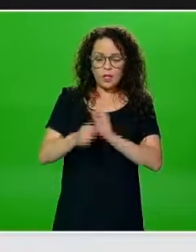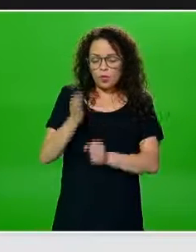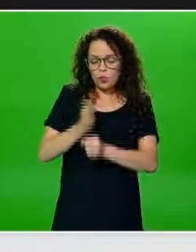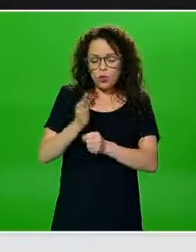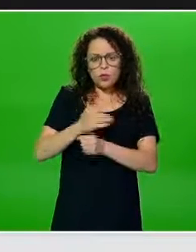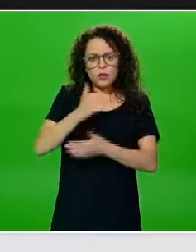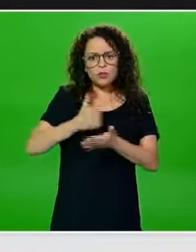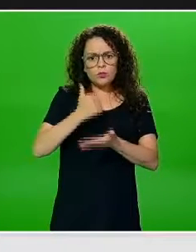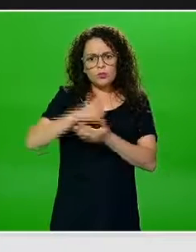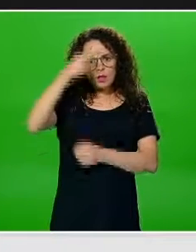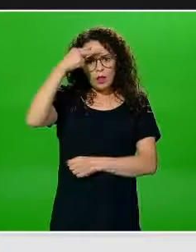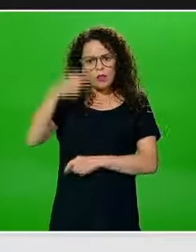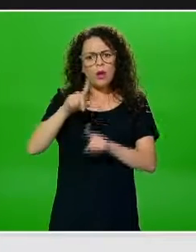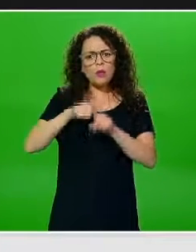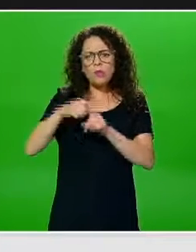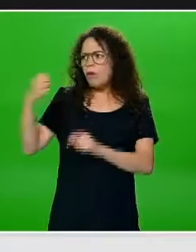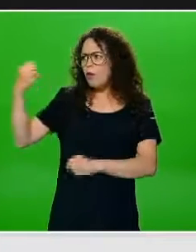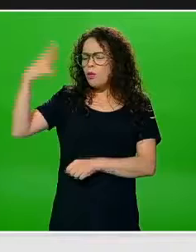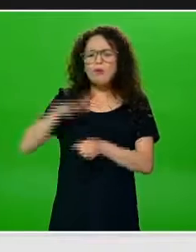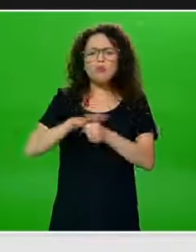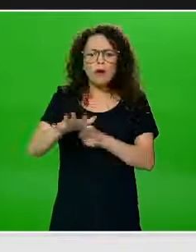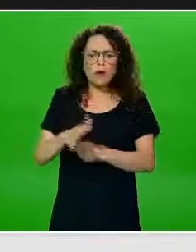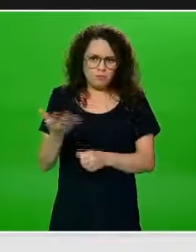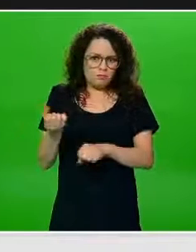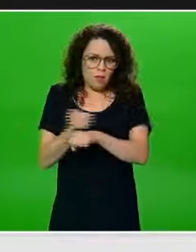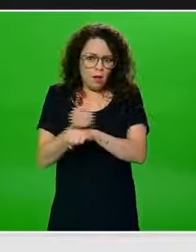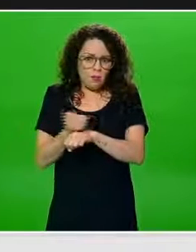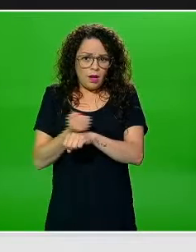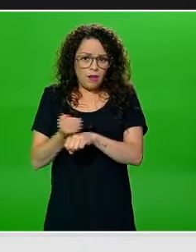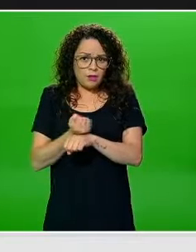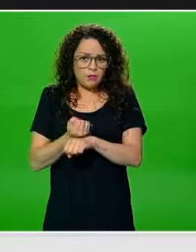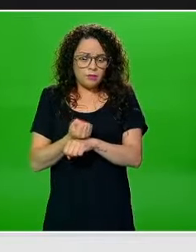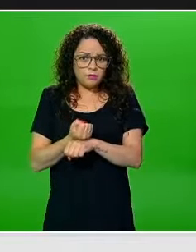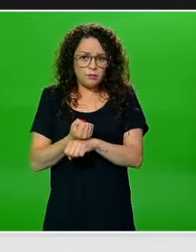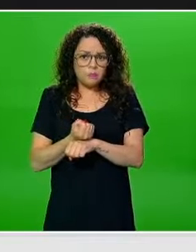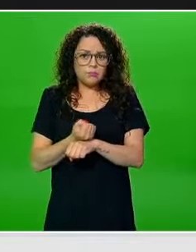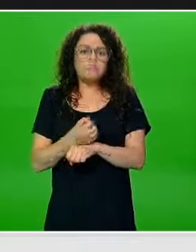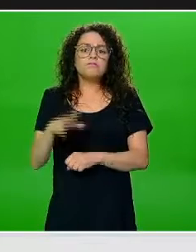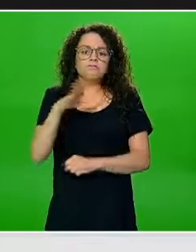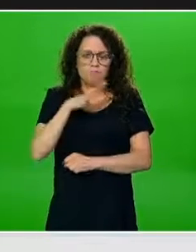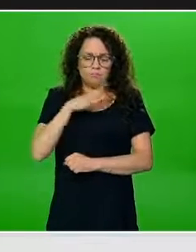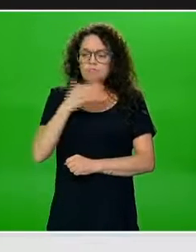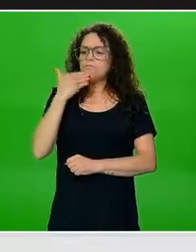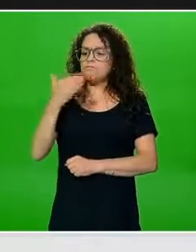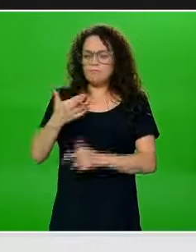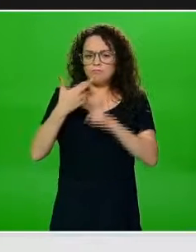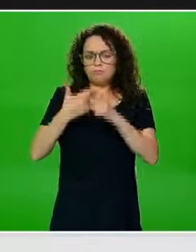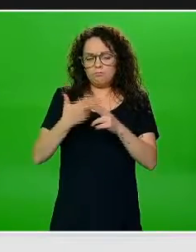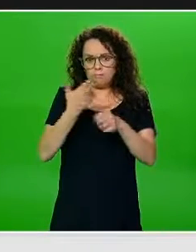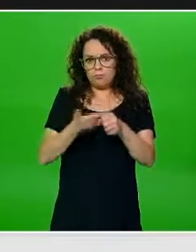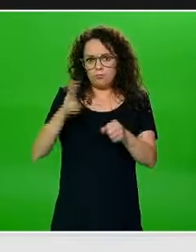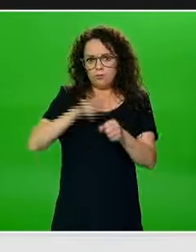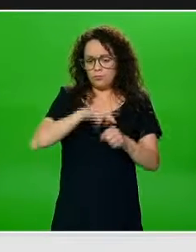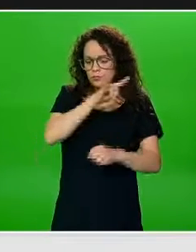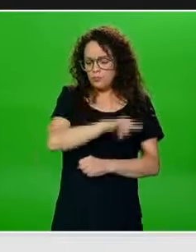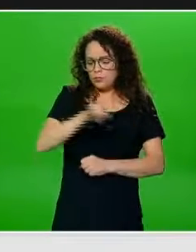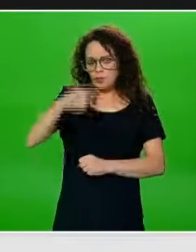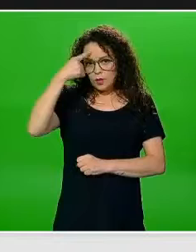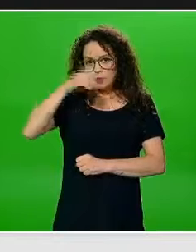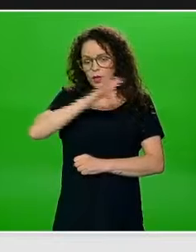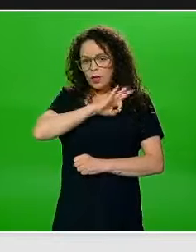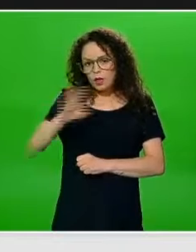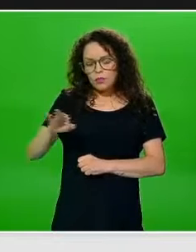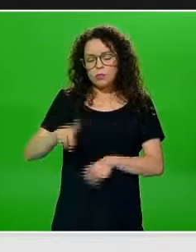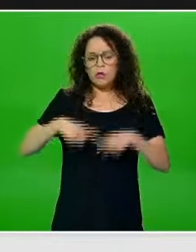México, y además cuando tengo una gran capacidad hospitalaria, ustedes han podido ver en los informes cómo esta capacidad